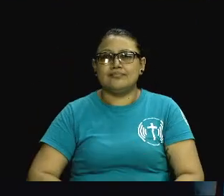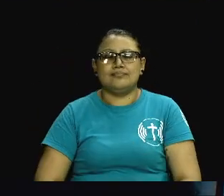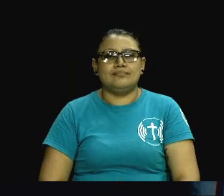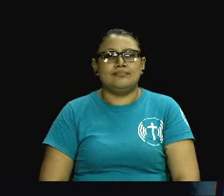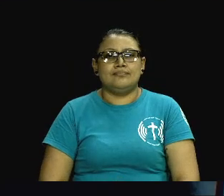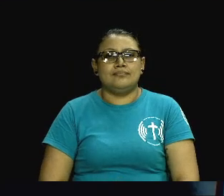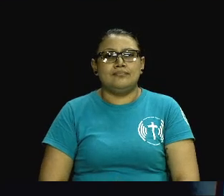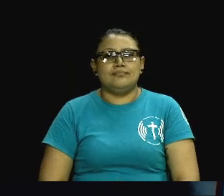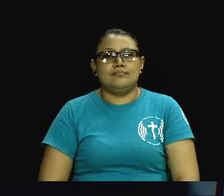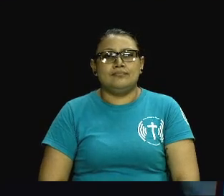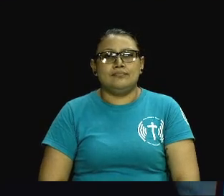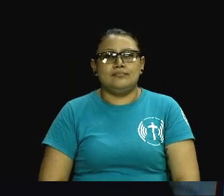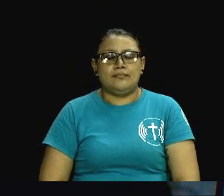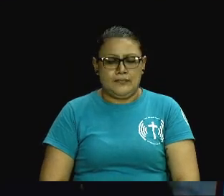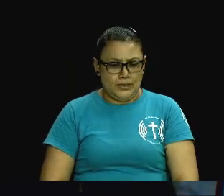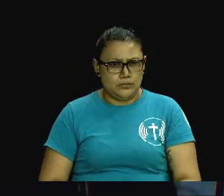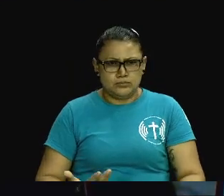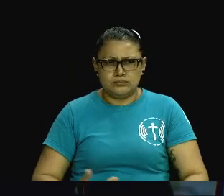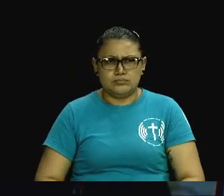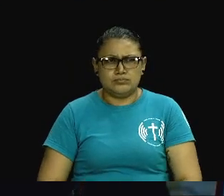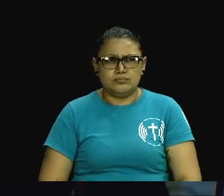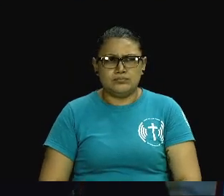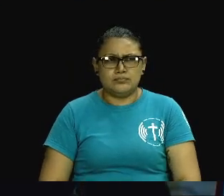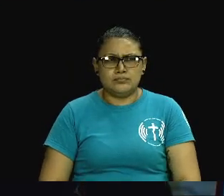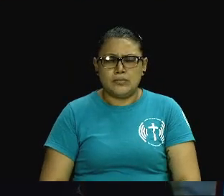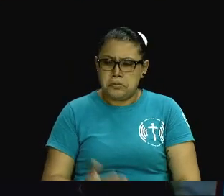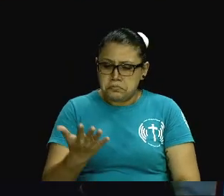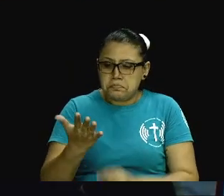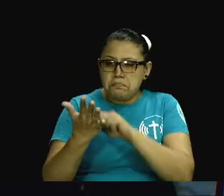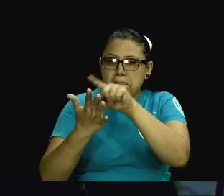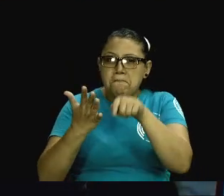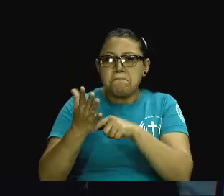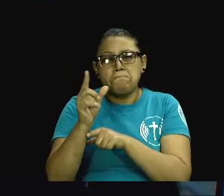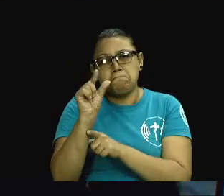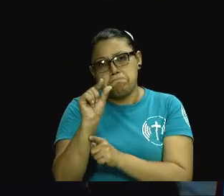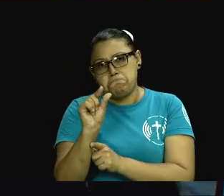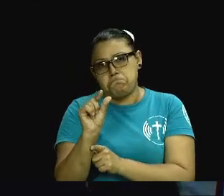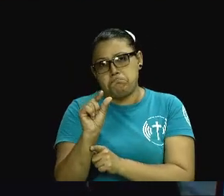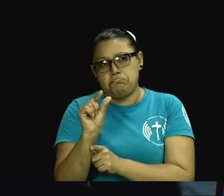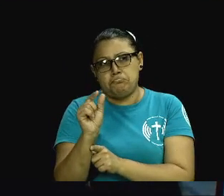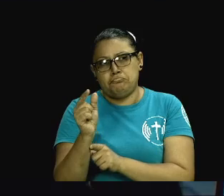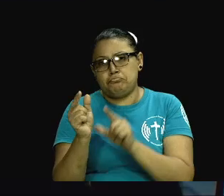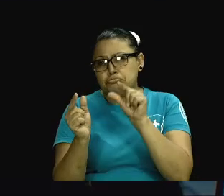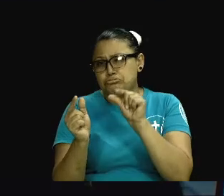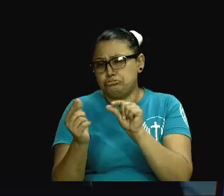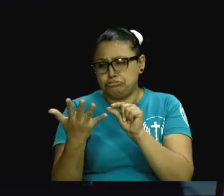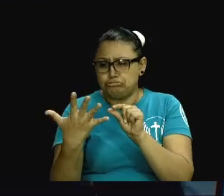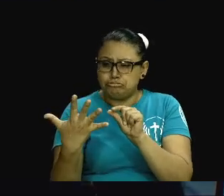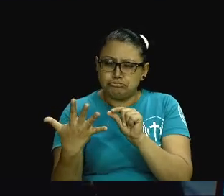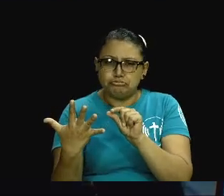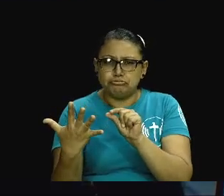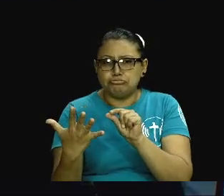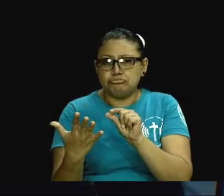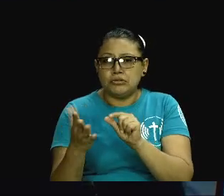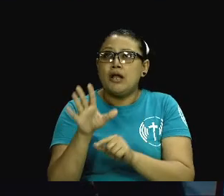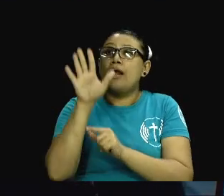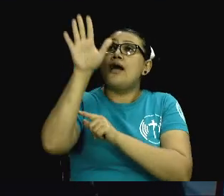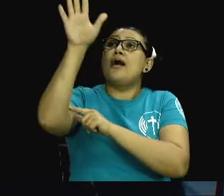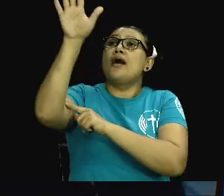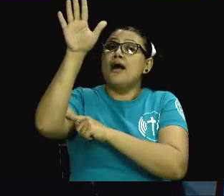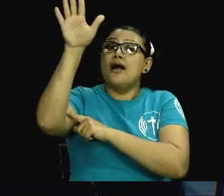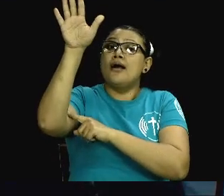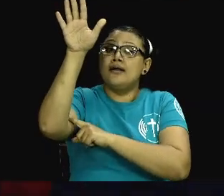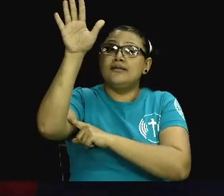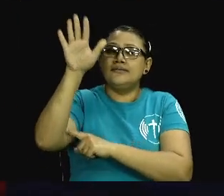tu palma siempre que vea la palma de tu mano yo tengo una muy pequeña y hay ciertas piezas del piano que nunca puede tocar porque no me daba la mano